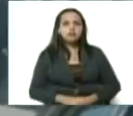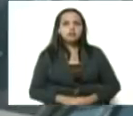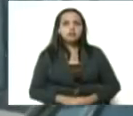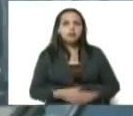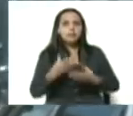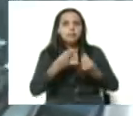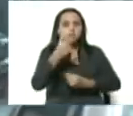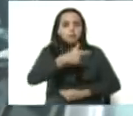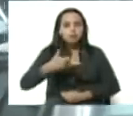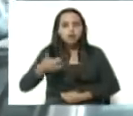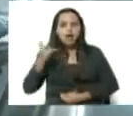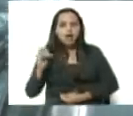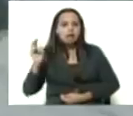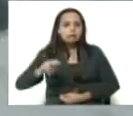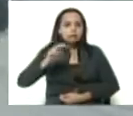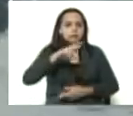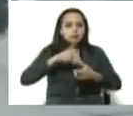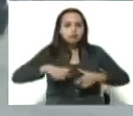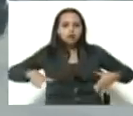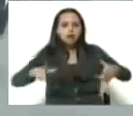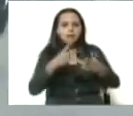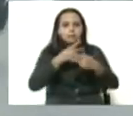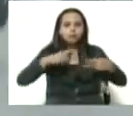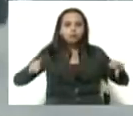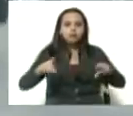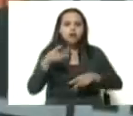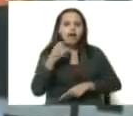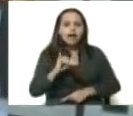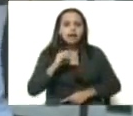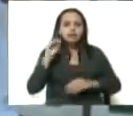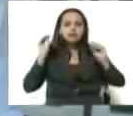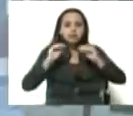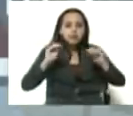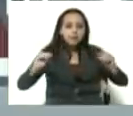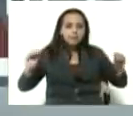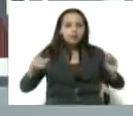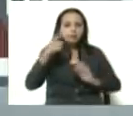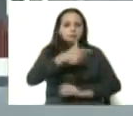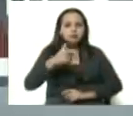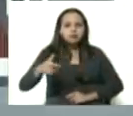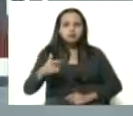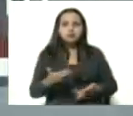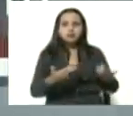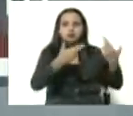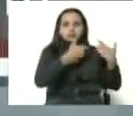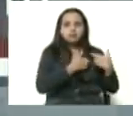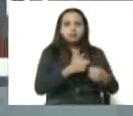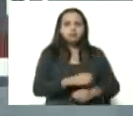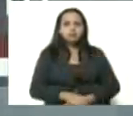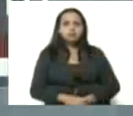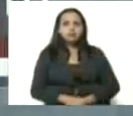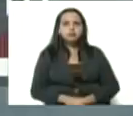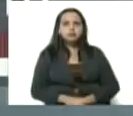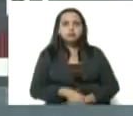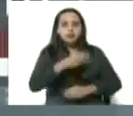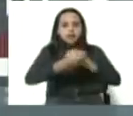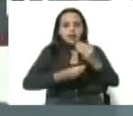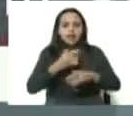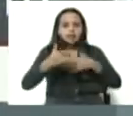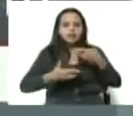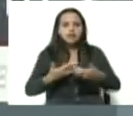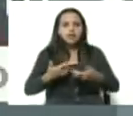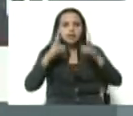gente circula en espacios públicos, siempre hacemos llamado a las autoridades para que se hagan jornadas